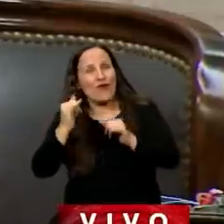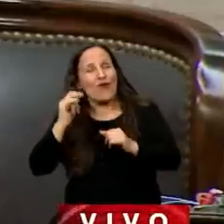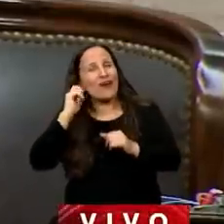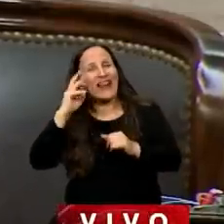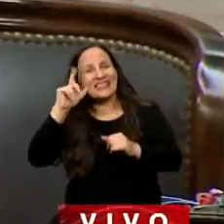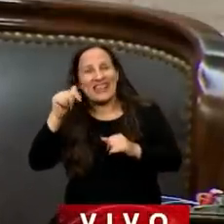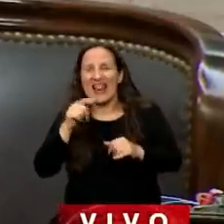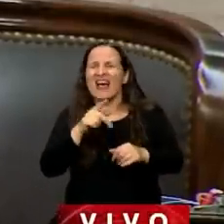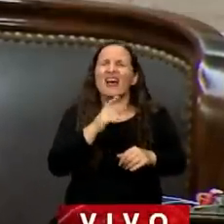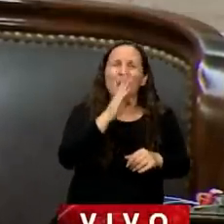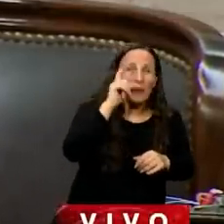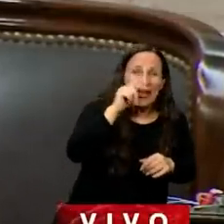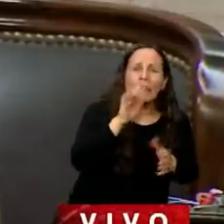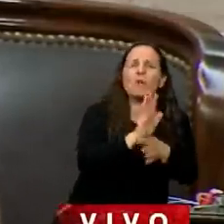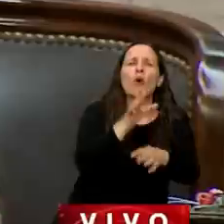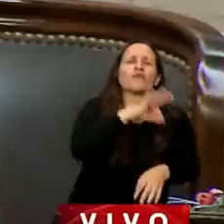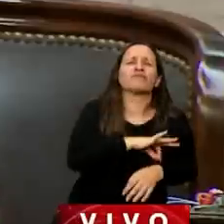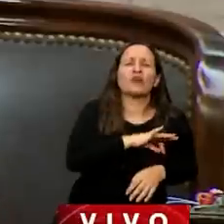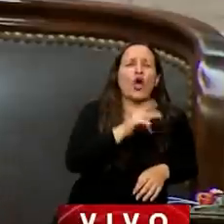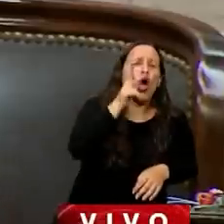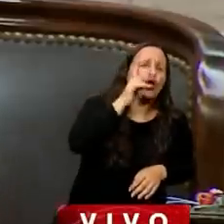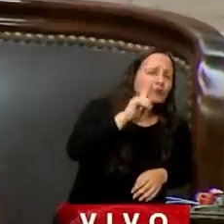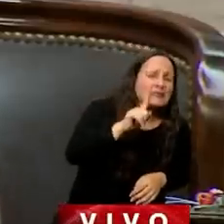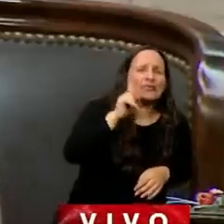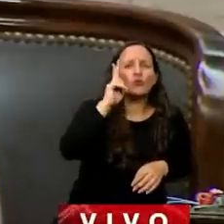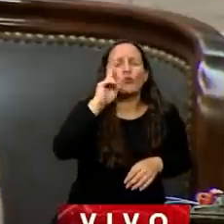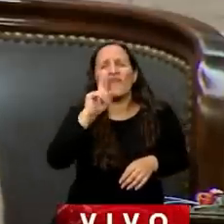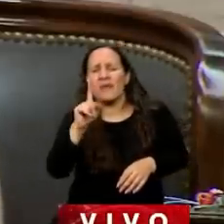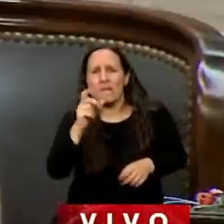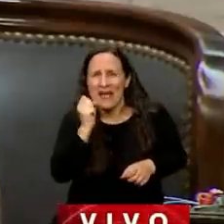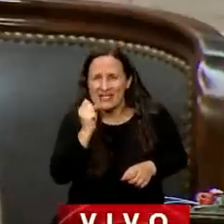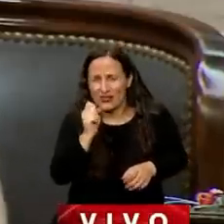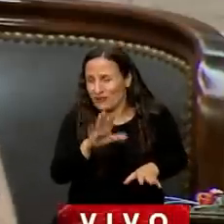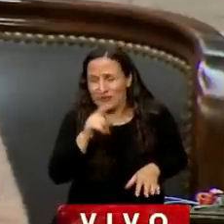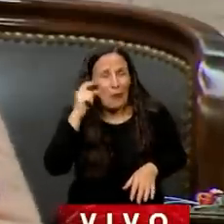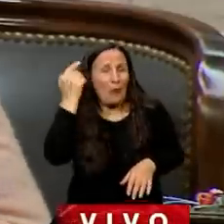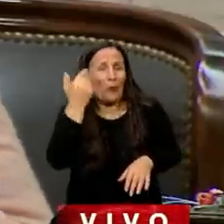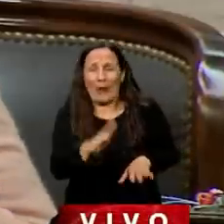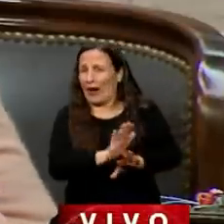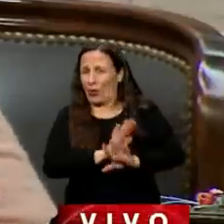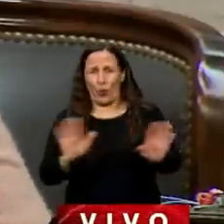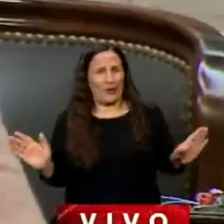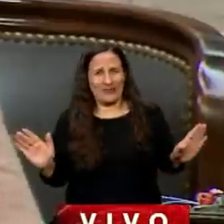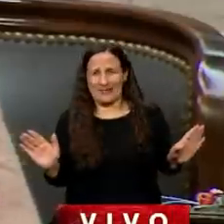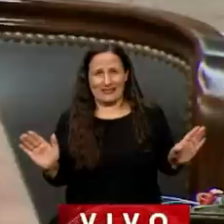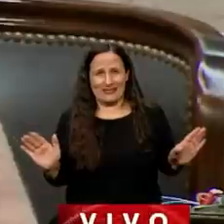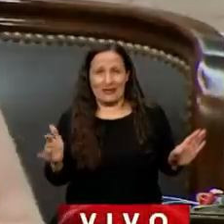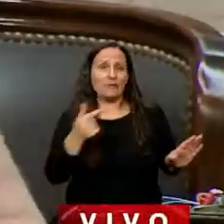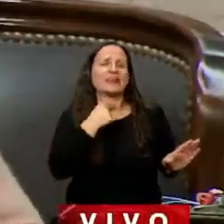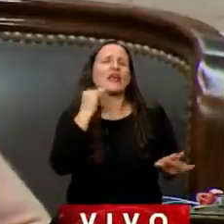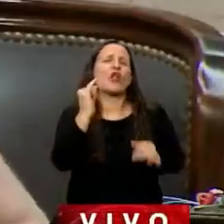9.000 pesos cobran. La verdad que es una vergüenza. Quiero contar algo que me toca muy de